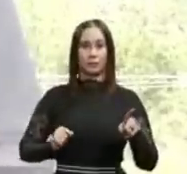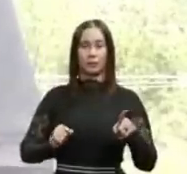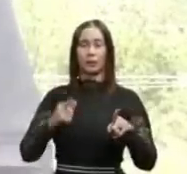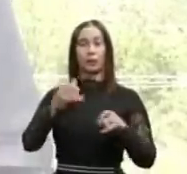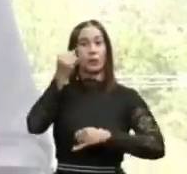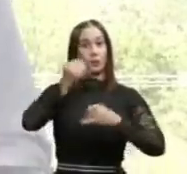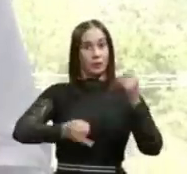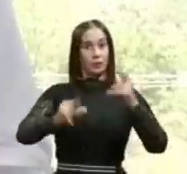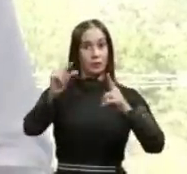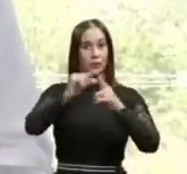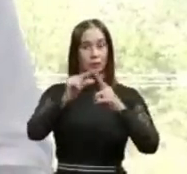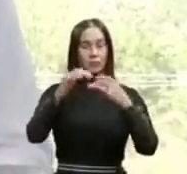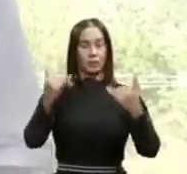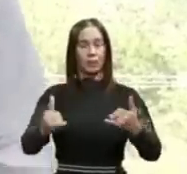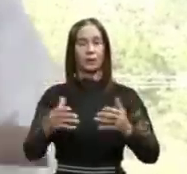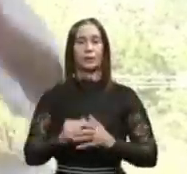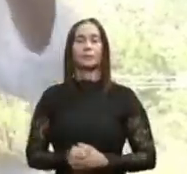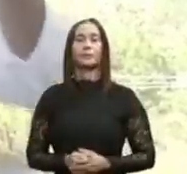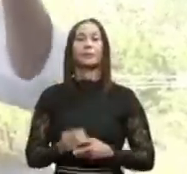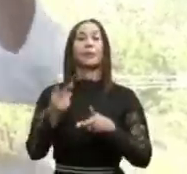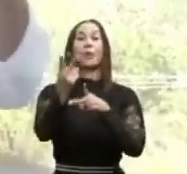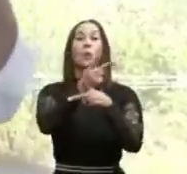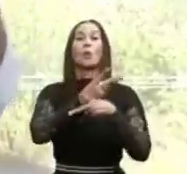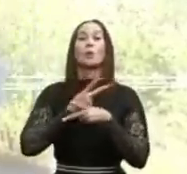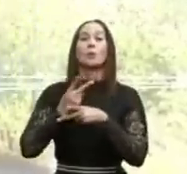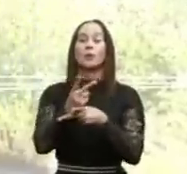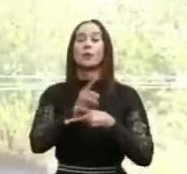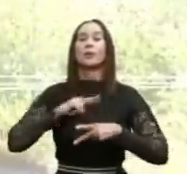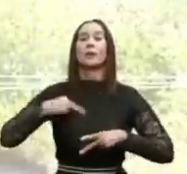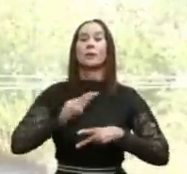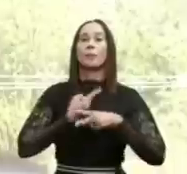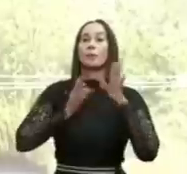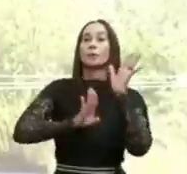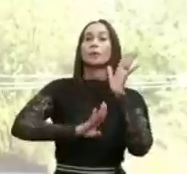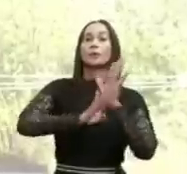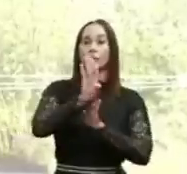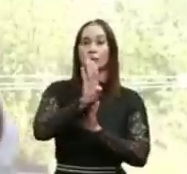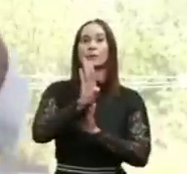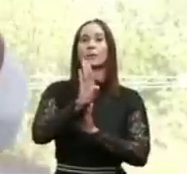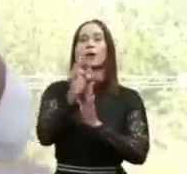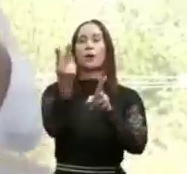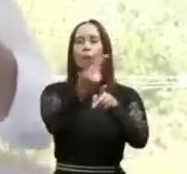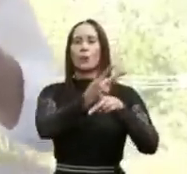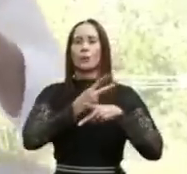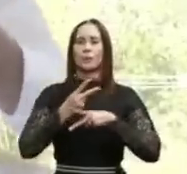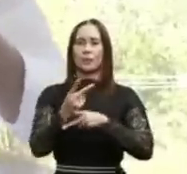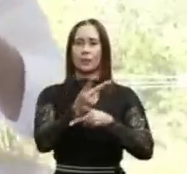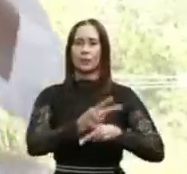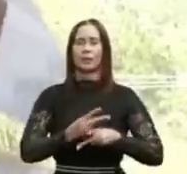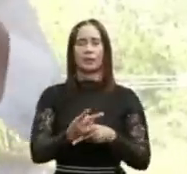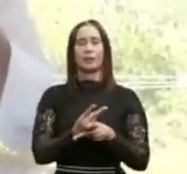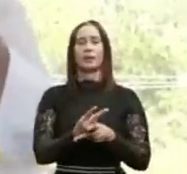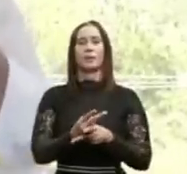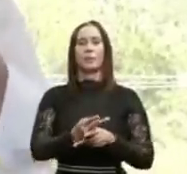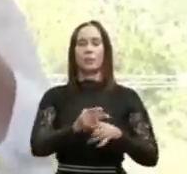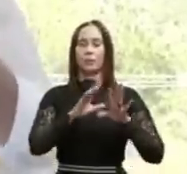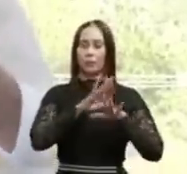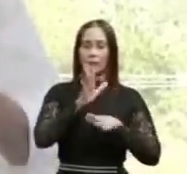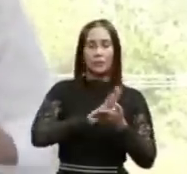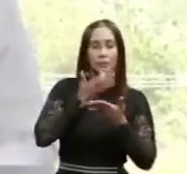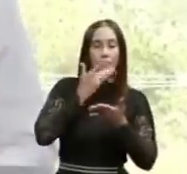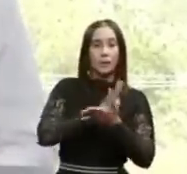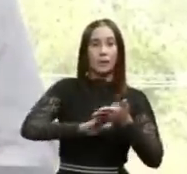estas palabras, cuidemos nuestro desarrollo, cuidemos y debemos defender